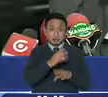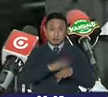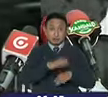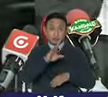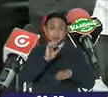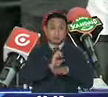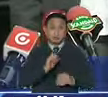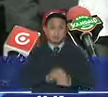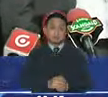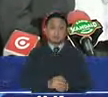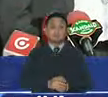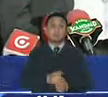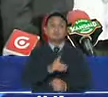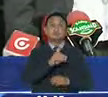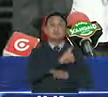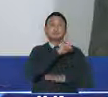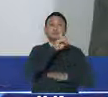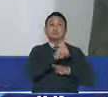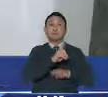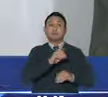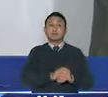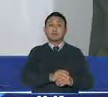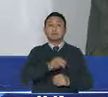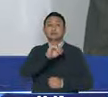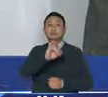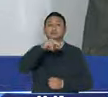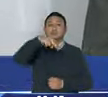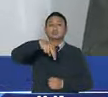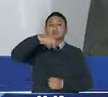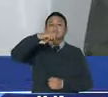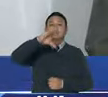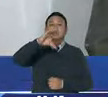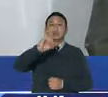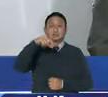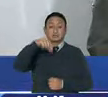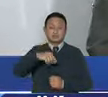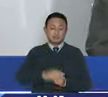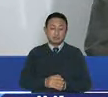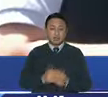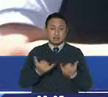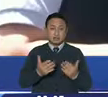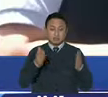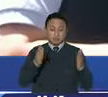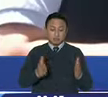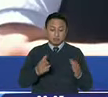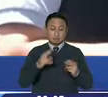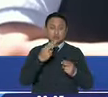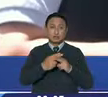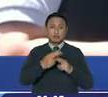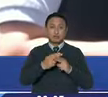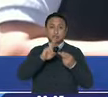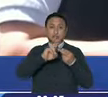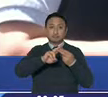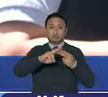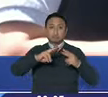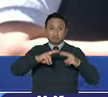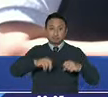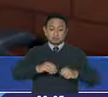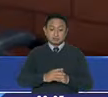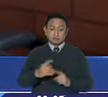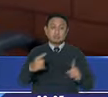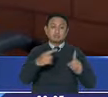Según Roberto Castillo, director del Instituto de Estadística y Censo, INEC, para concluir la fase de empadronamiento e investigación, los